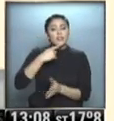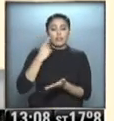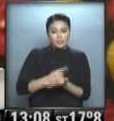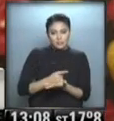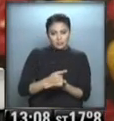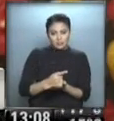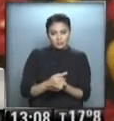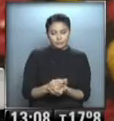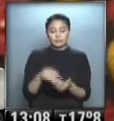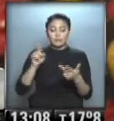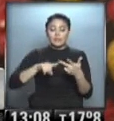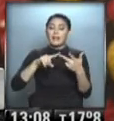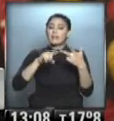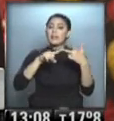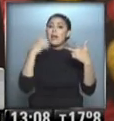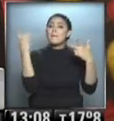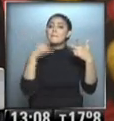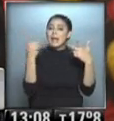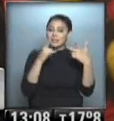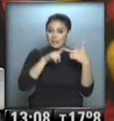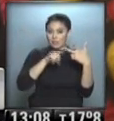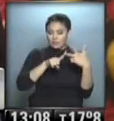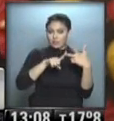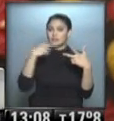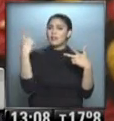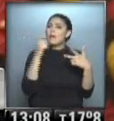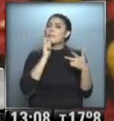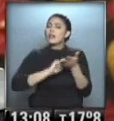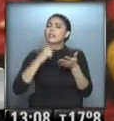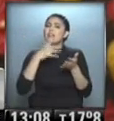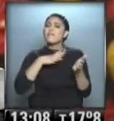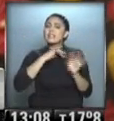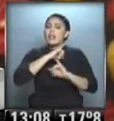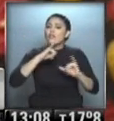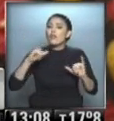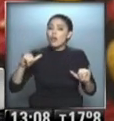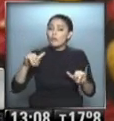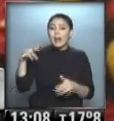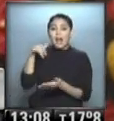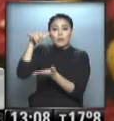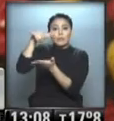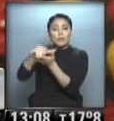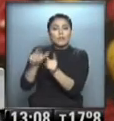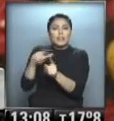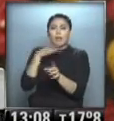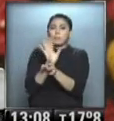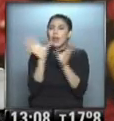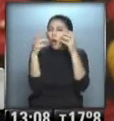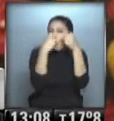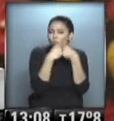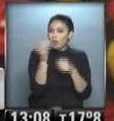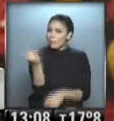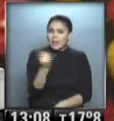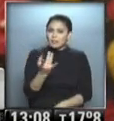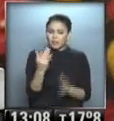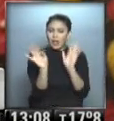a Buenos Aires. Tercer mentira del señor La Nata, que dice que no se informó de una escala que se mantuvo en el oscurantismo. Mentira, está en el